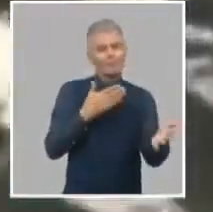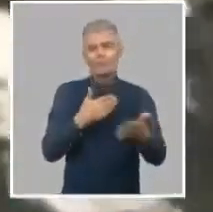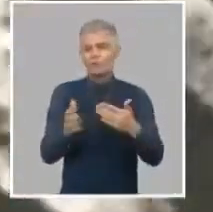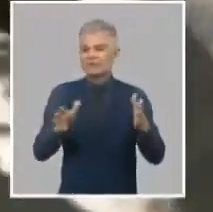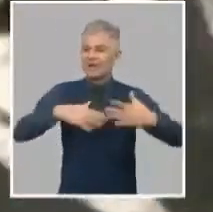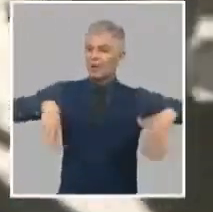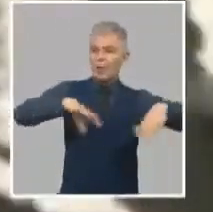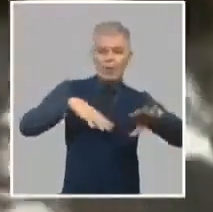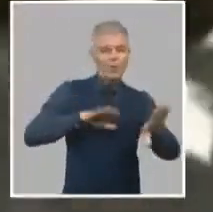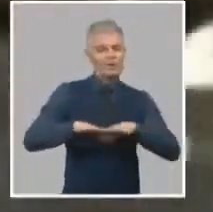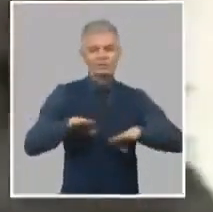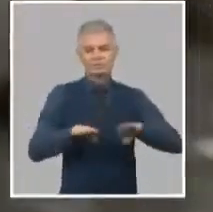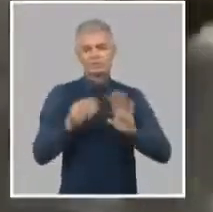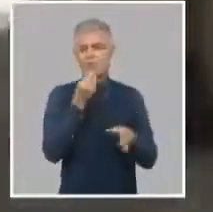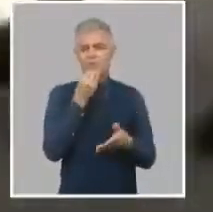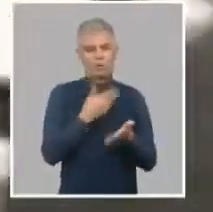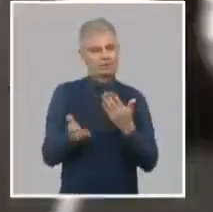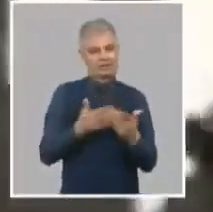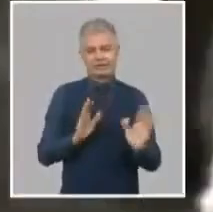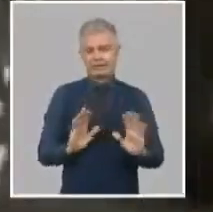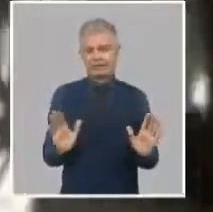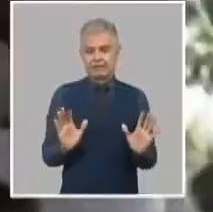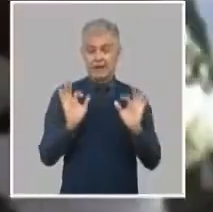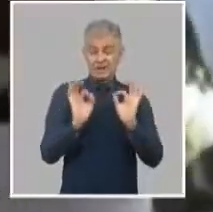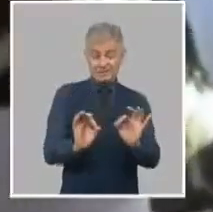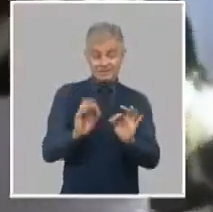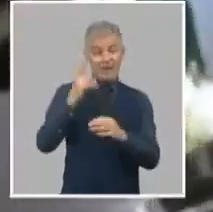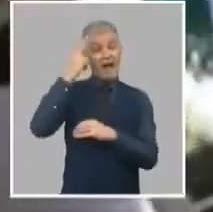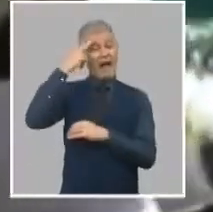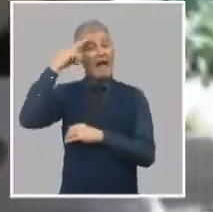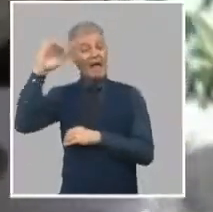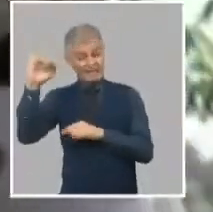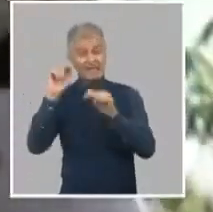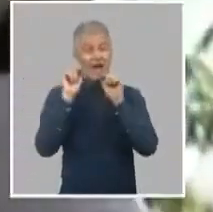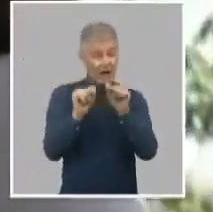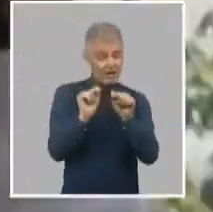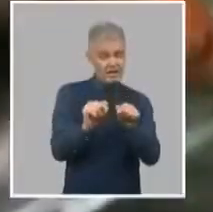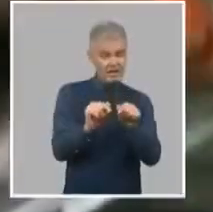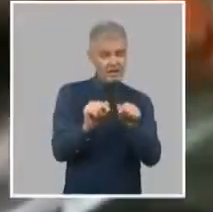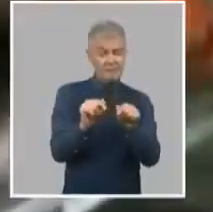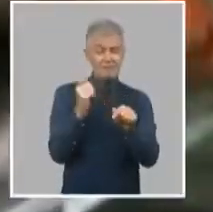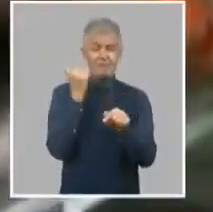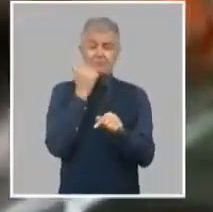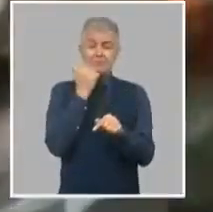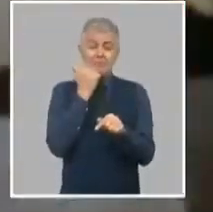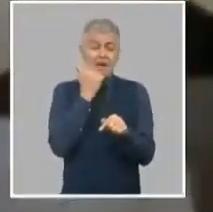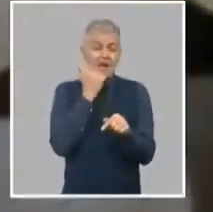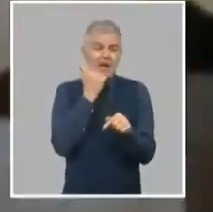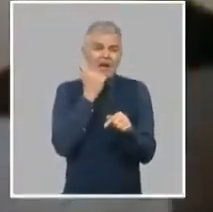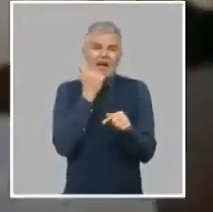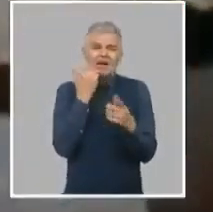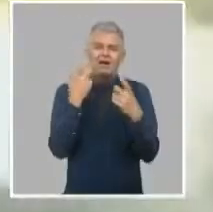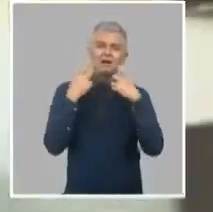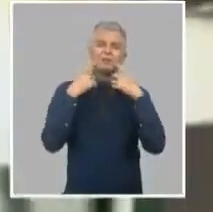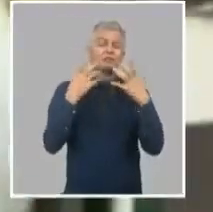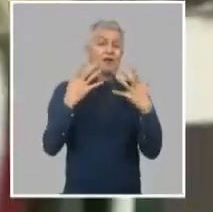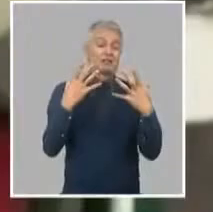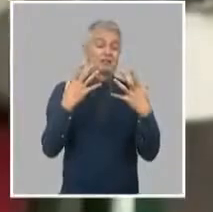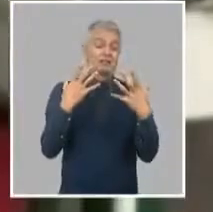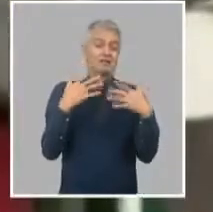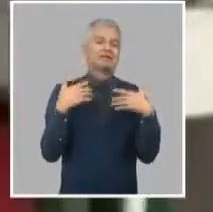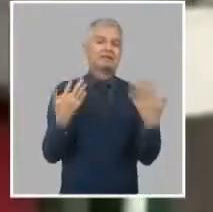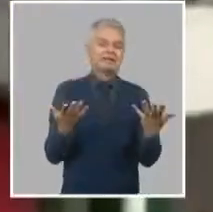demás instituciones. De Haití, quizás lo más significativo,